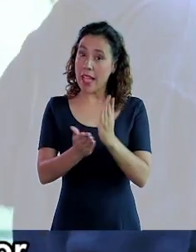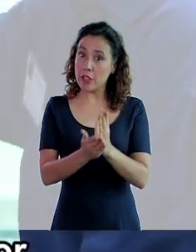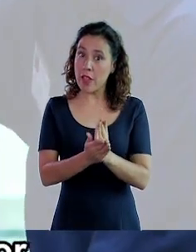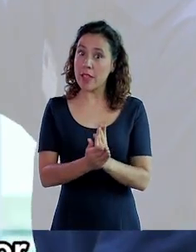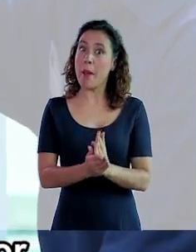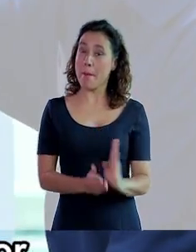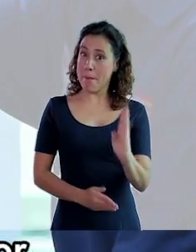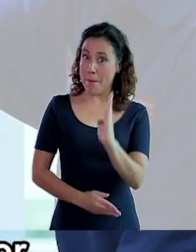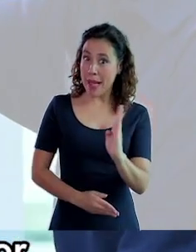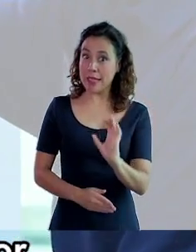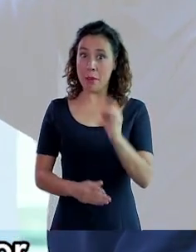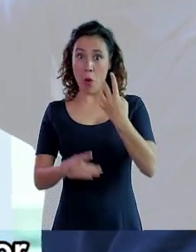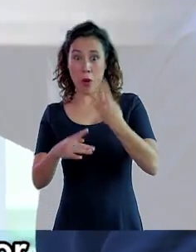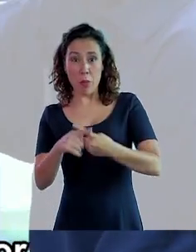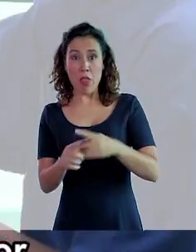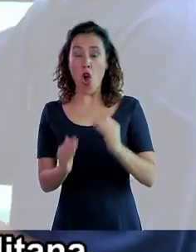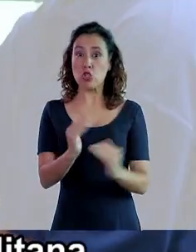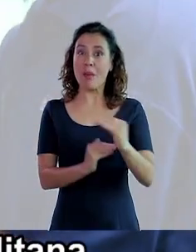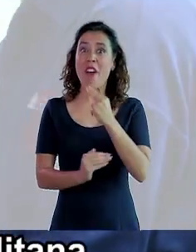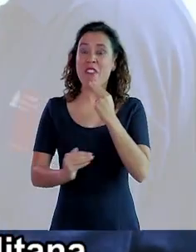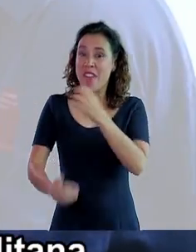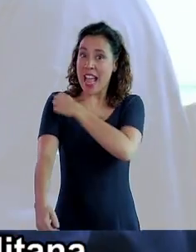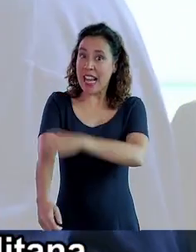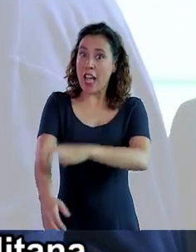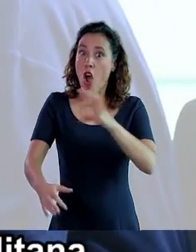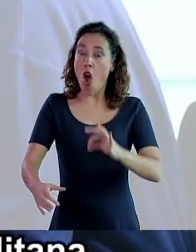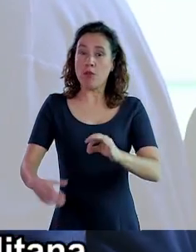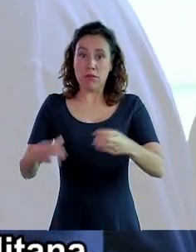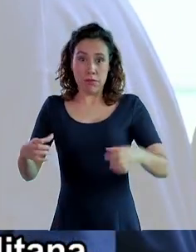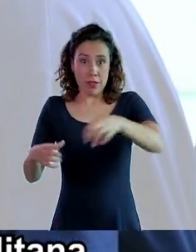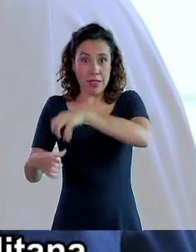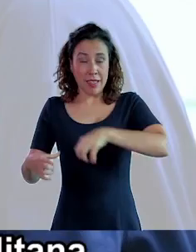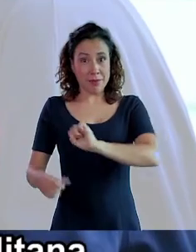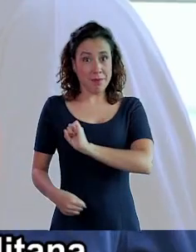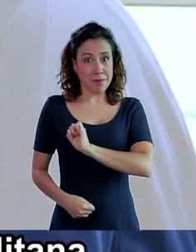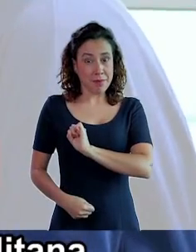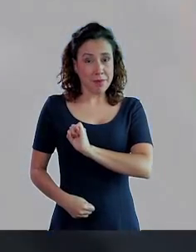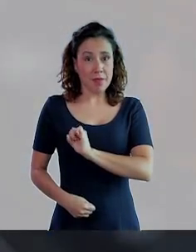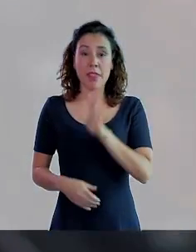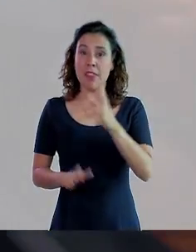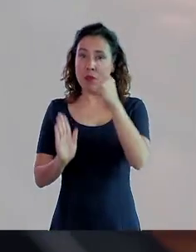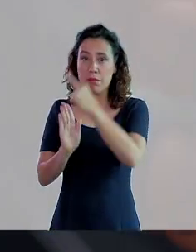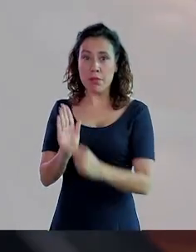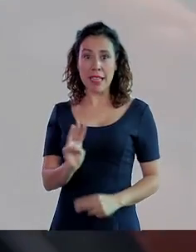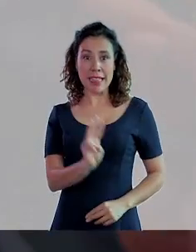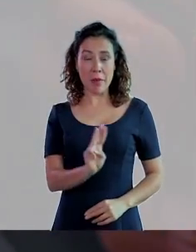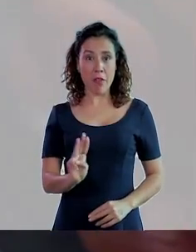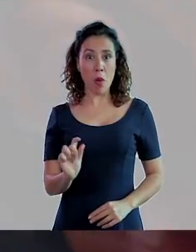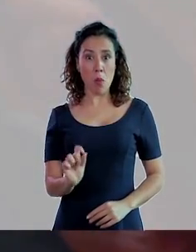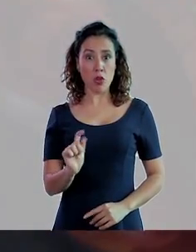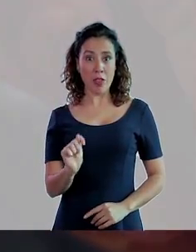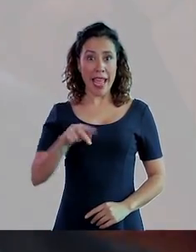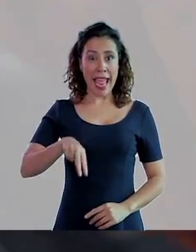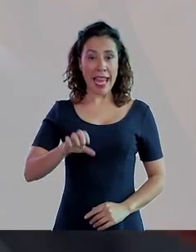eres estudiante de enseñanza básica, media o superior y vives en regiones o en zonas rurales de la región metropolitana, infórmate en